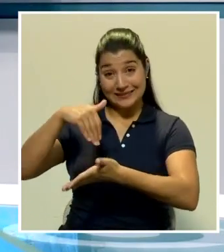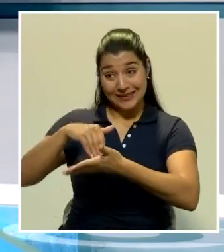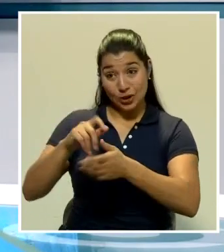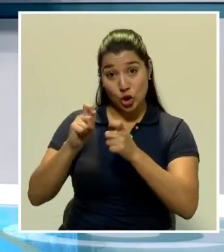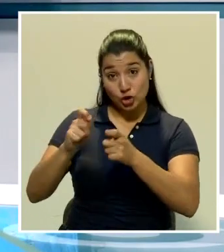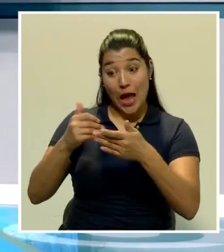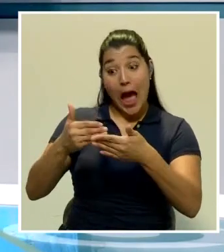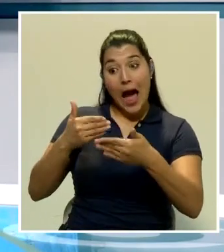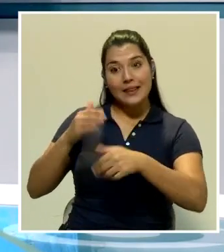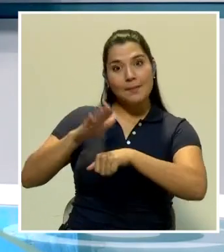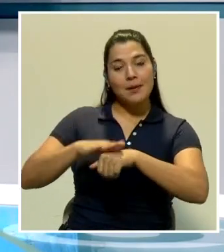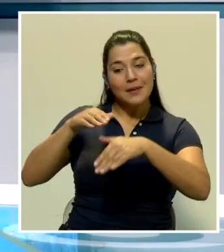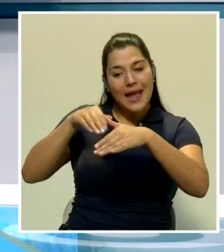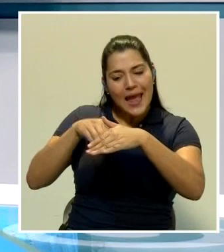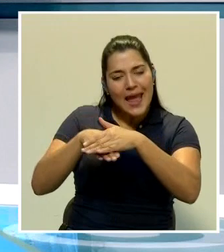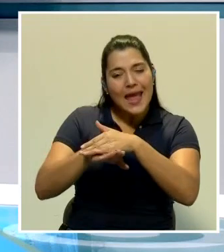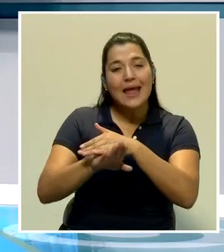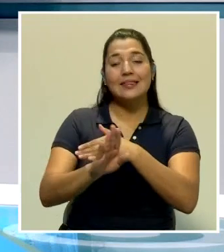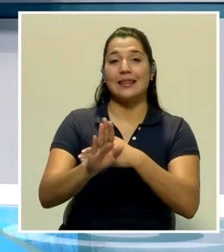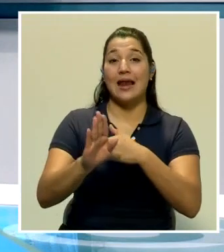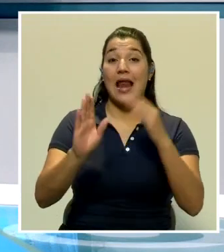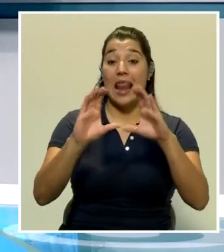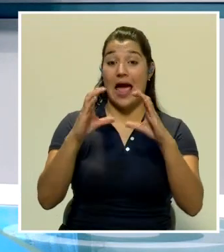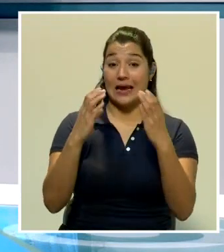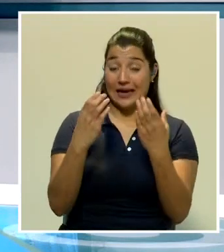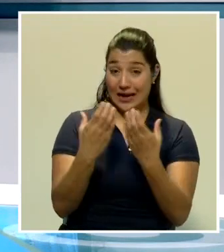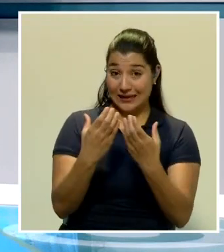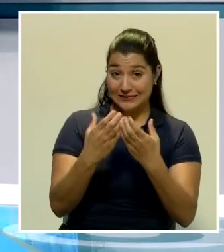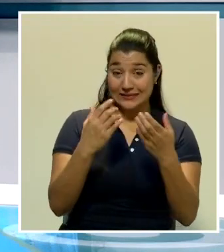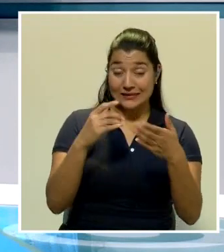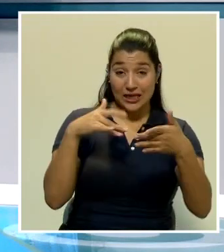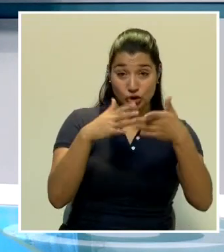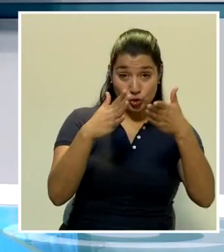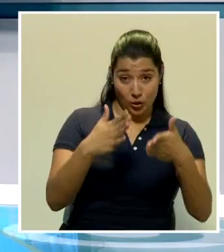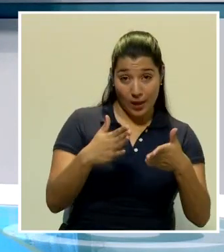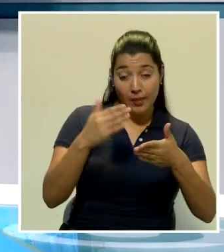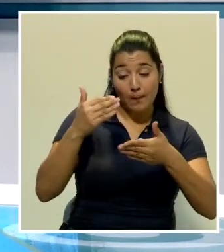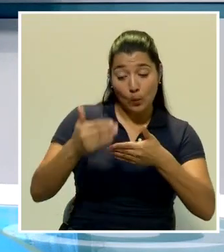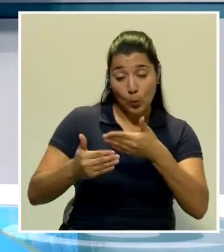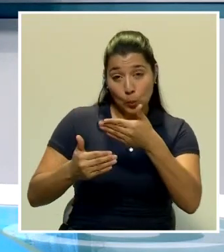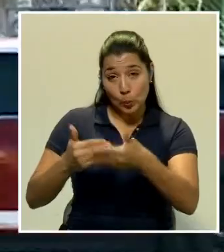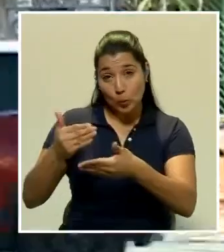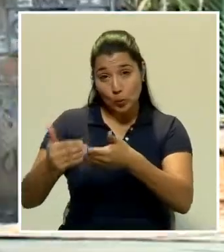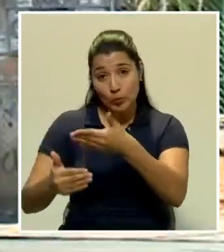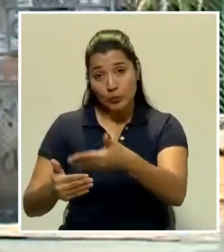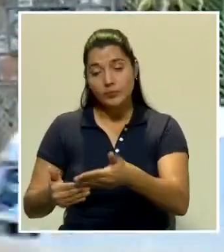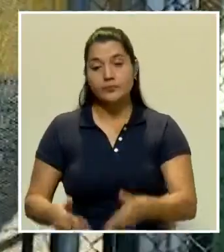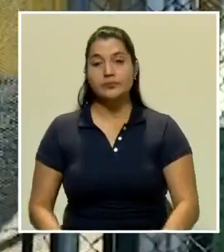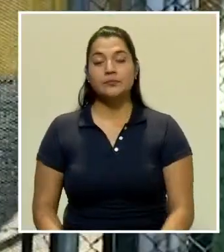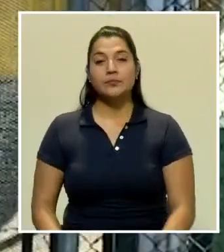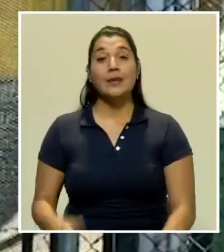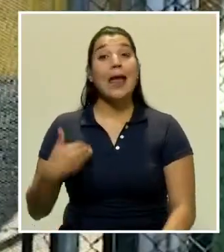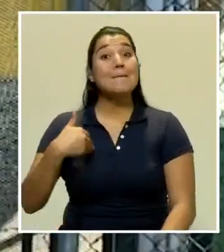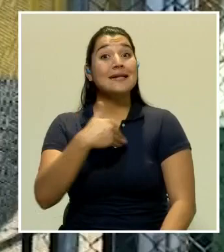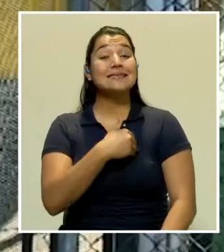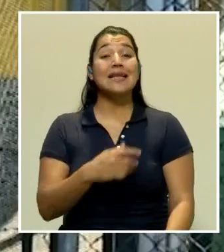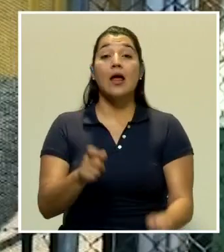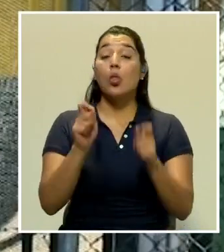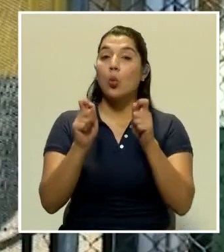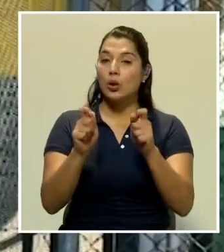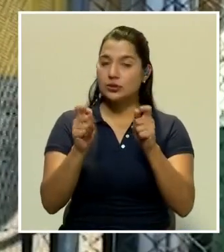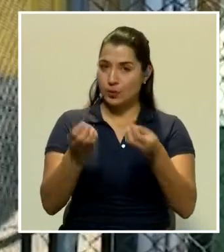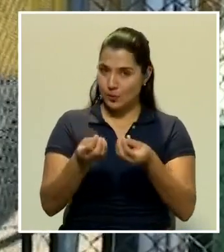de permitir el regreso paulatino de los estudiantes a las aulas. El Ministerio de